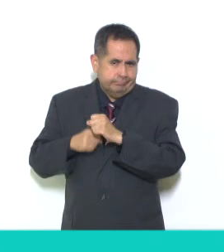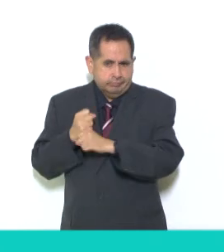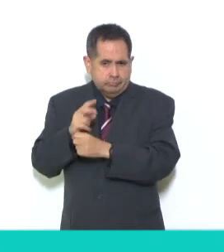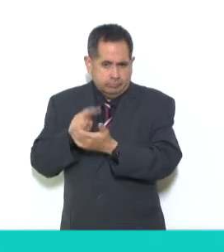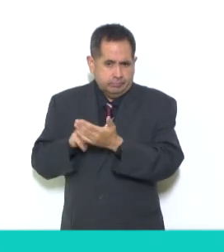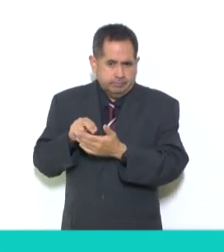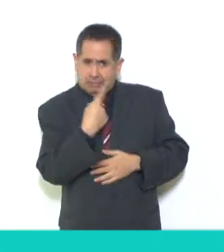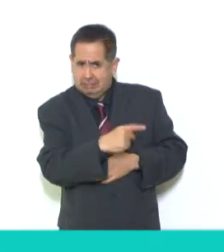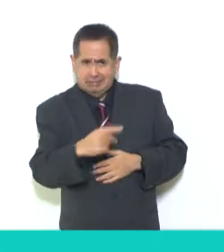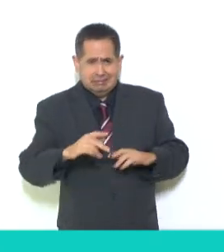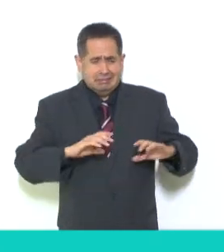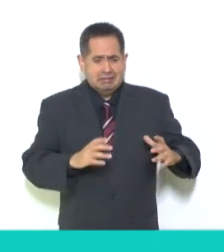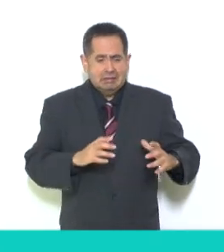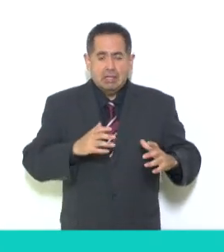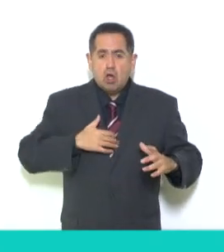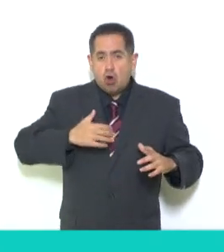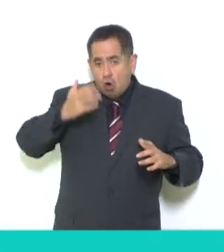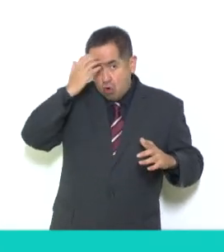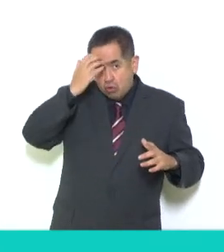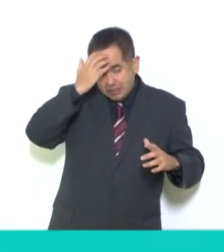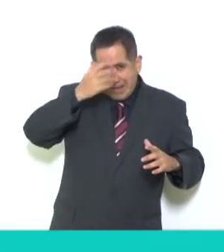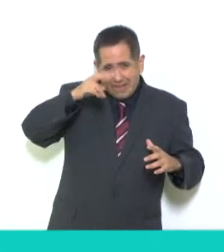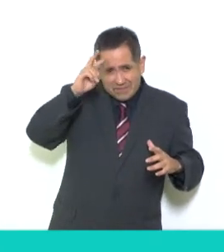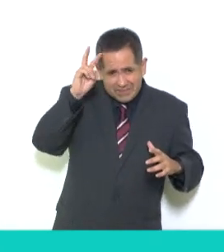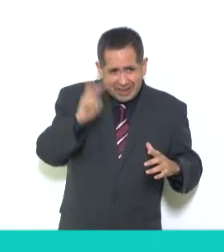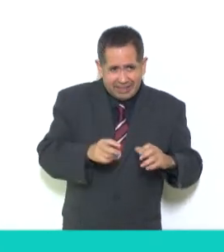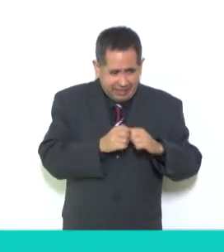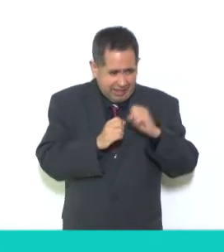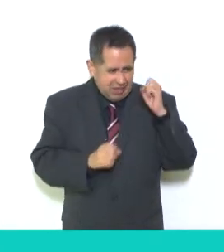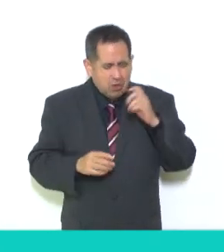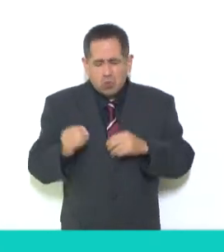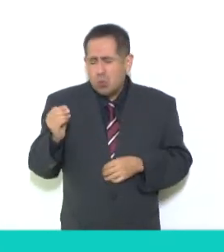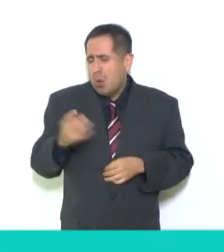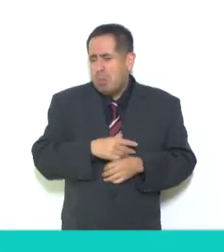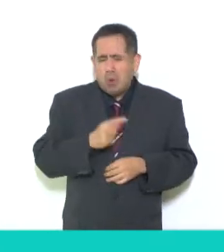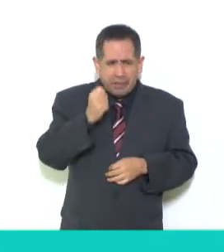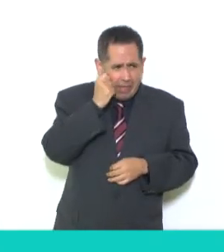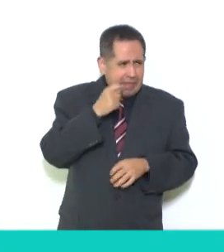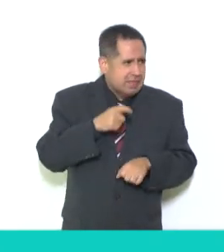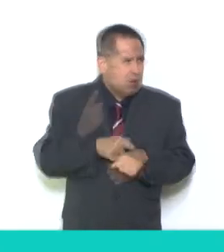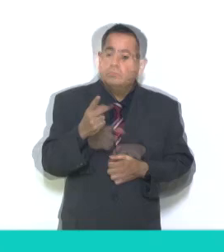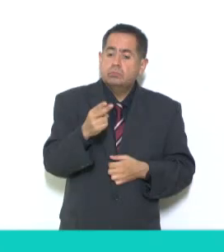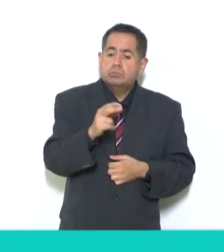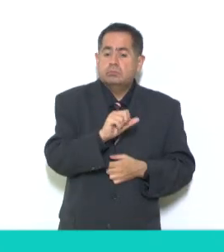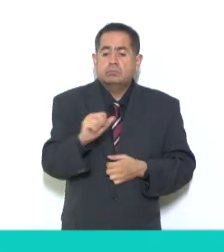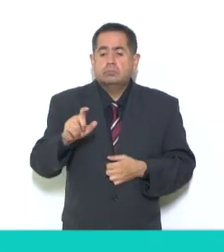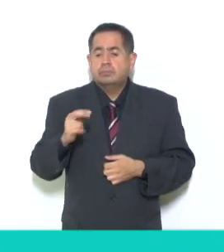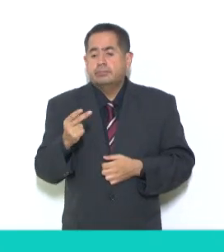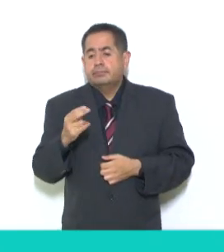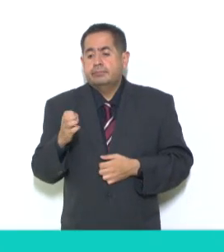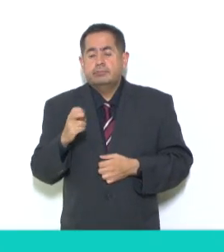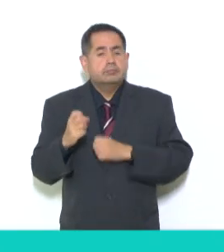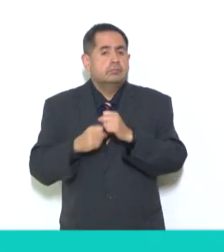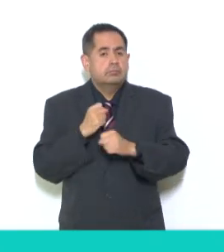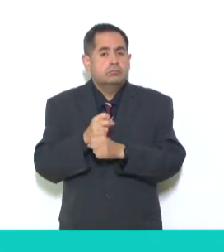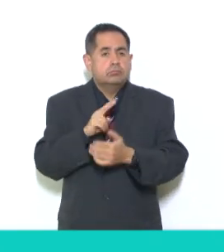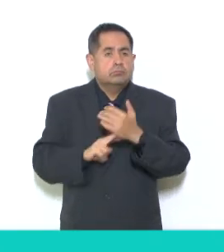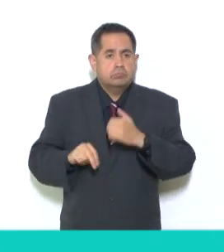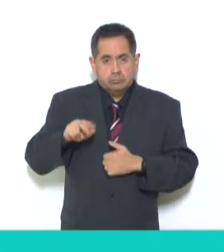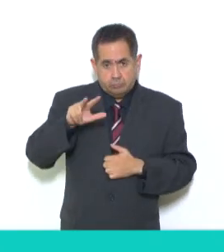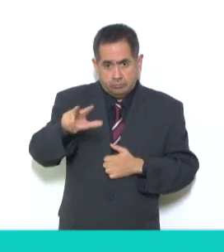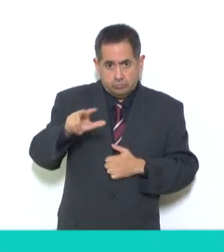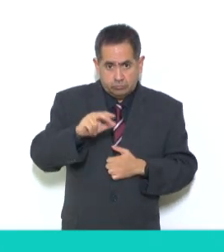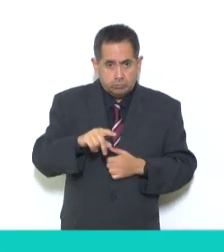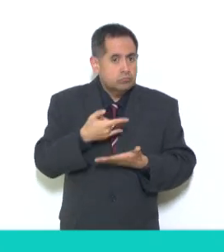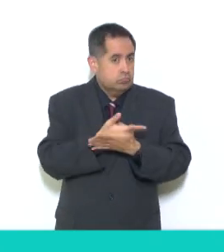cheques para la recuperación de viviendas afectadas derivado del sismo del 19 de septiembre de 2017 en sesión pública del pleno la comisionada